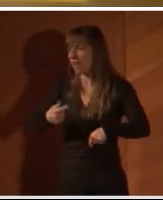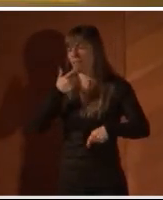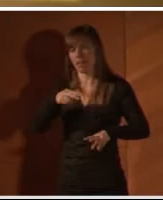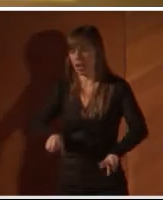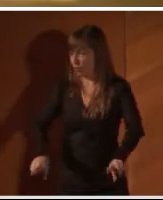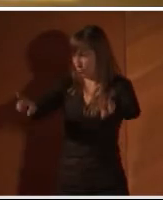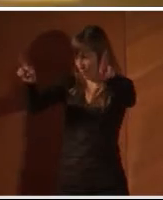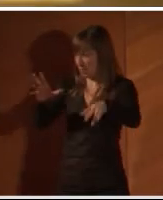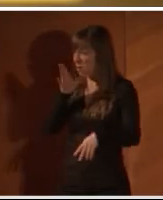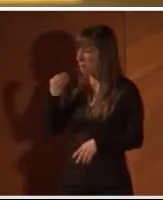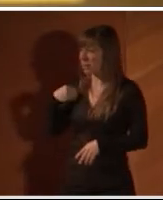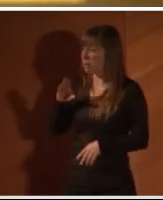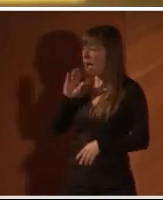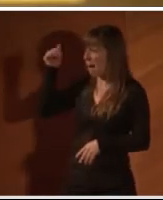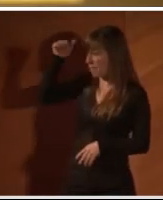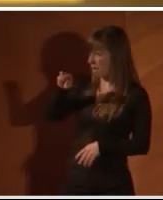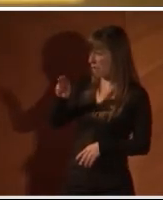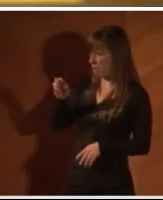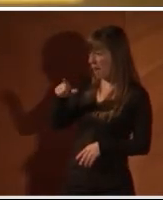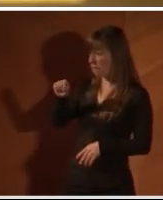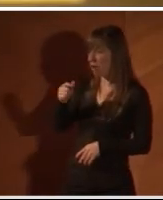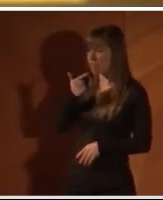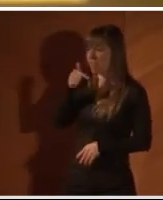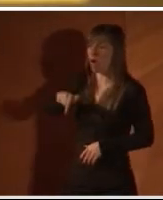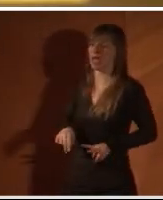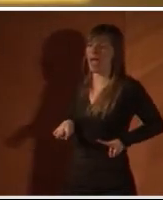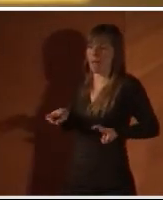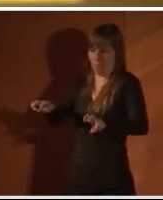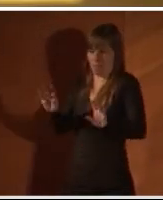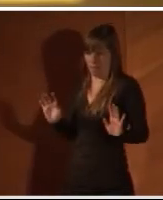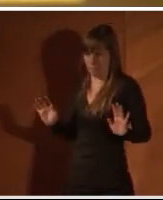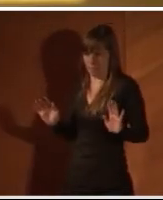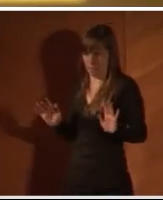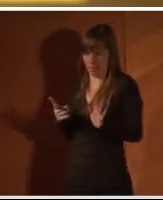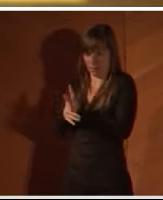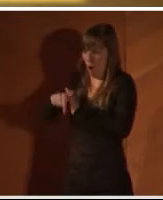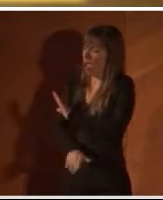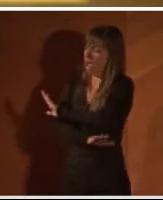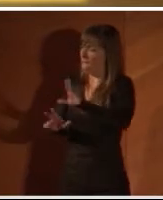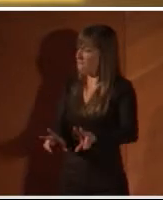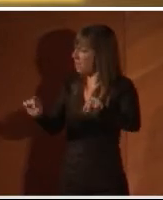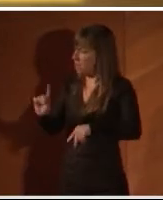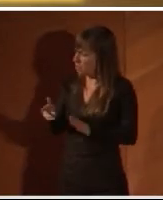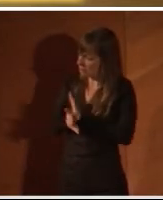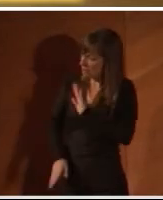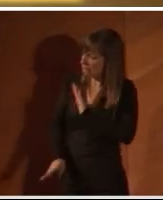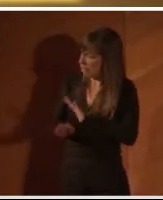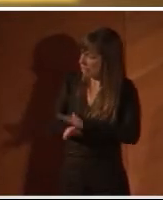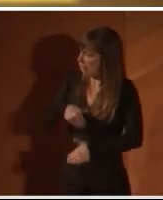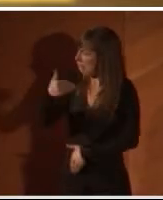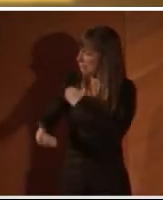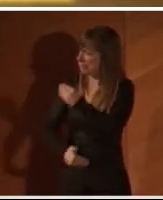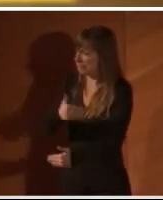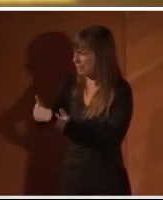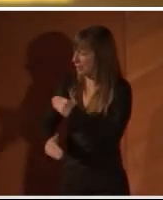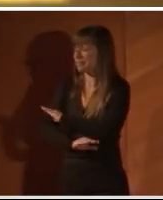la salida a un proceso que no vemos el fin y que va a construir los cimientos de un nuevo tiempo.